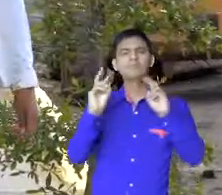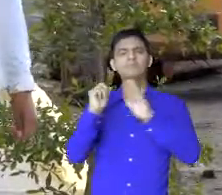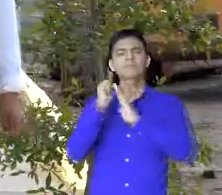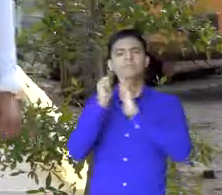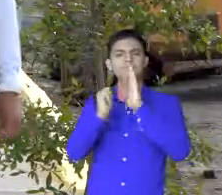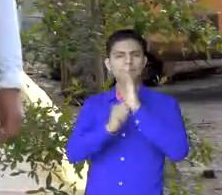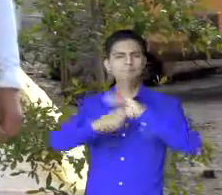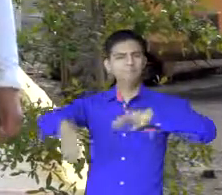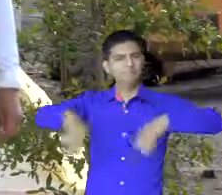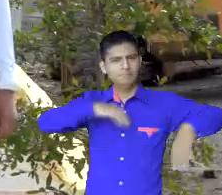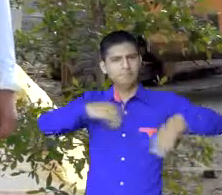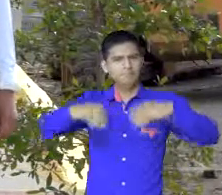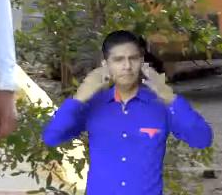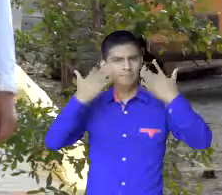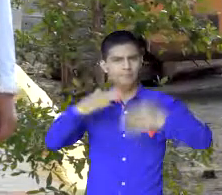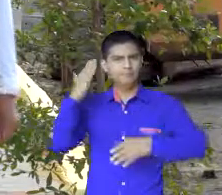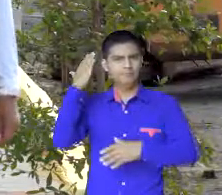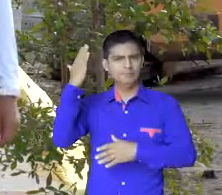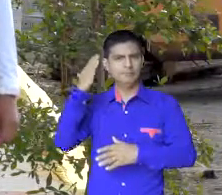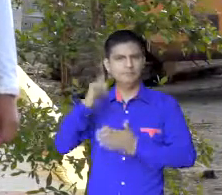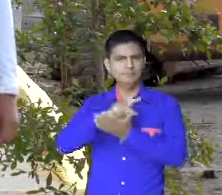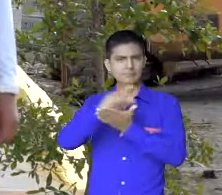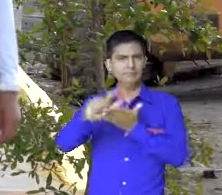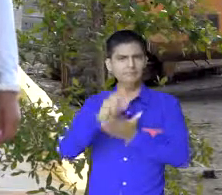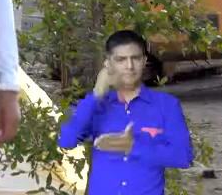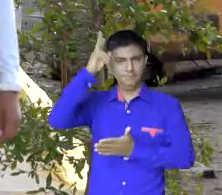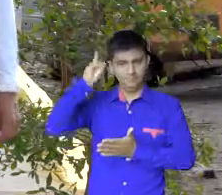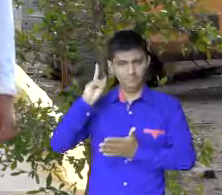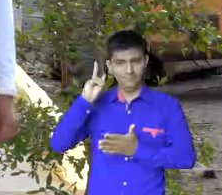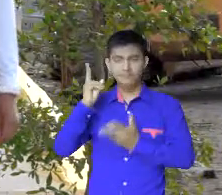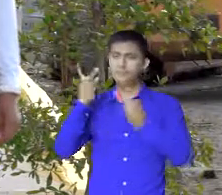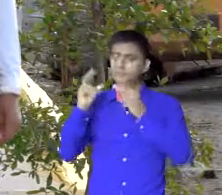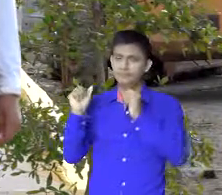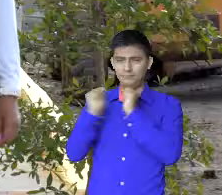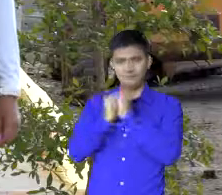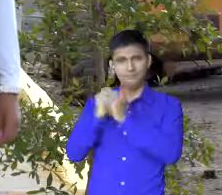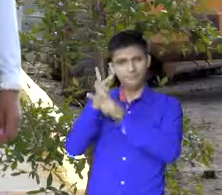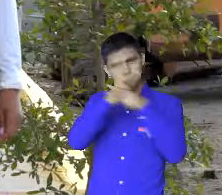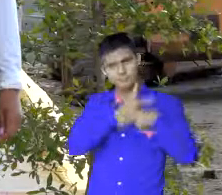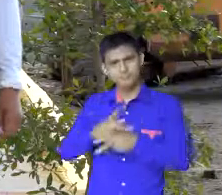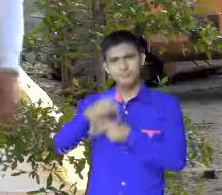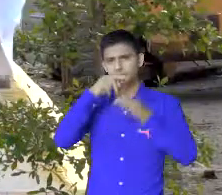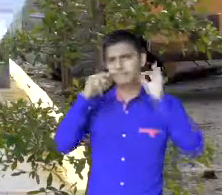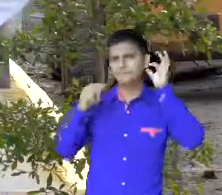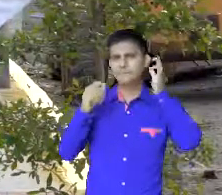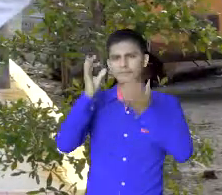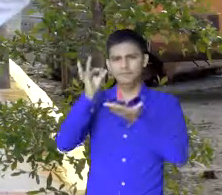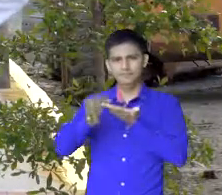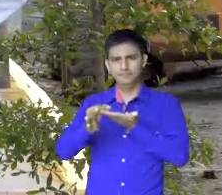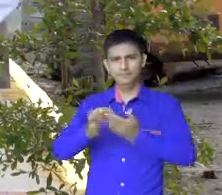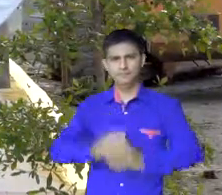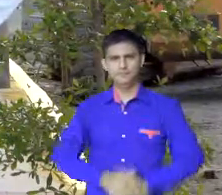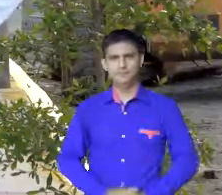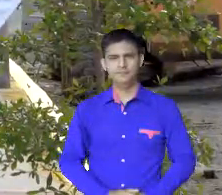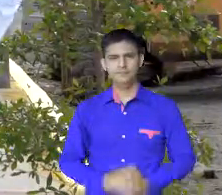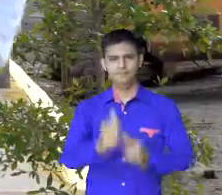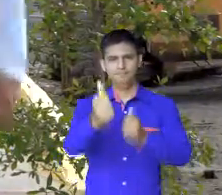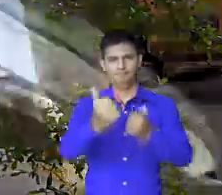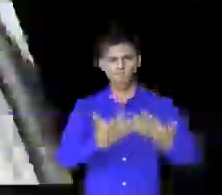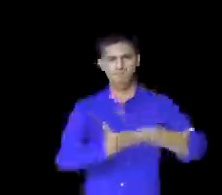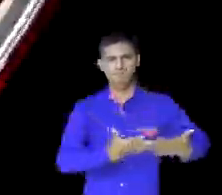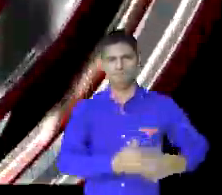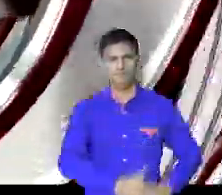de actividades que cumplió el alcalde de Lago Agrio, Vinicio Vega, junto a los concejales y concejalas del cantón.